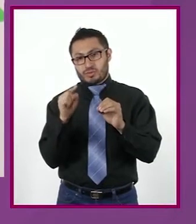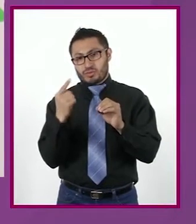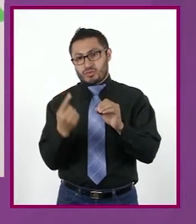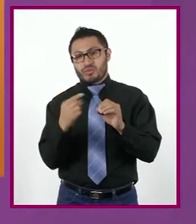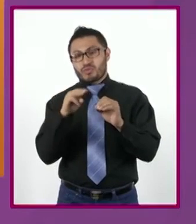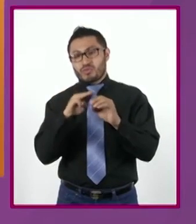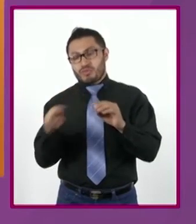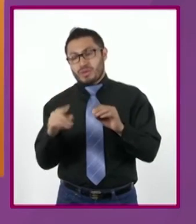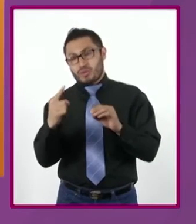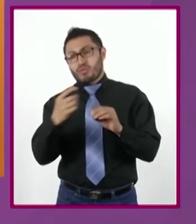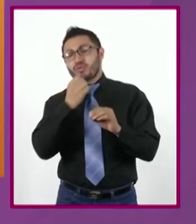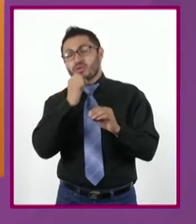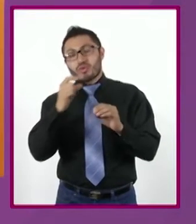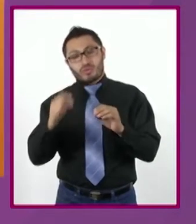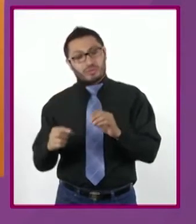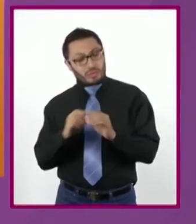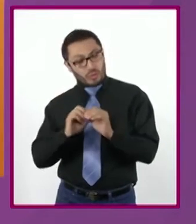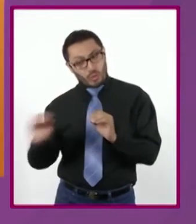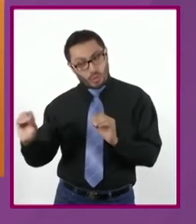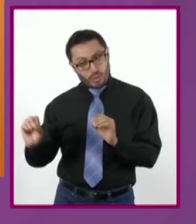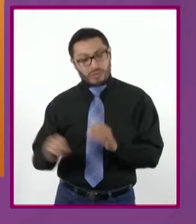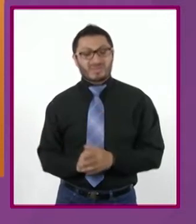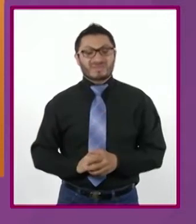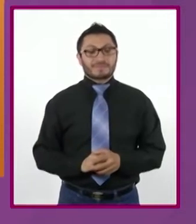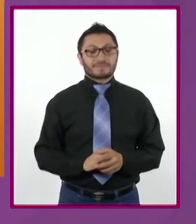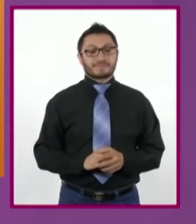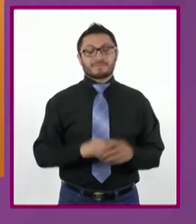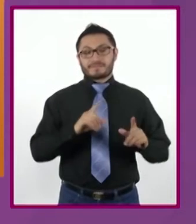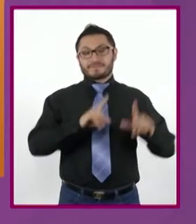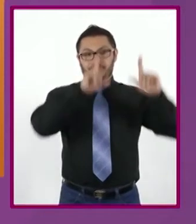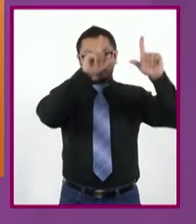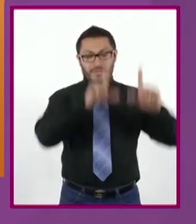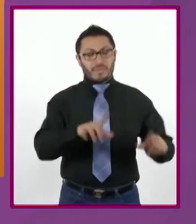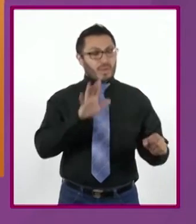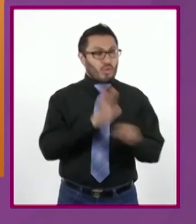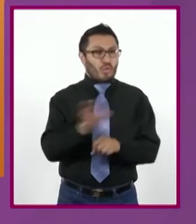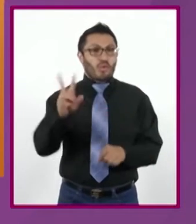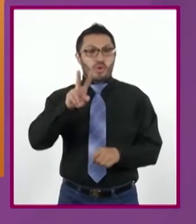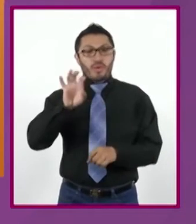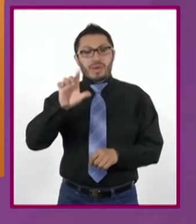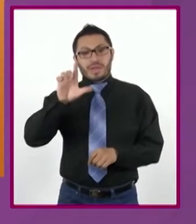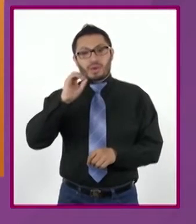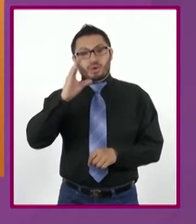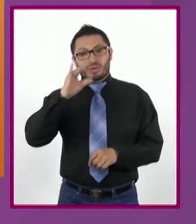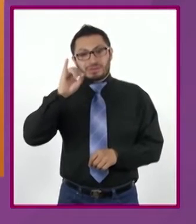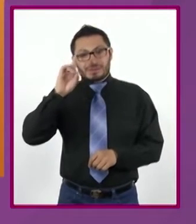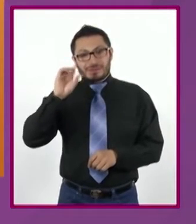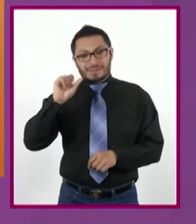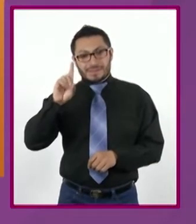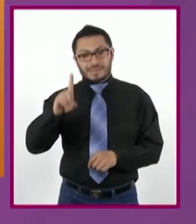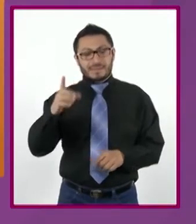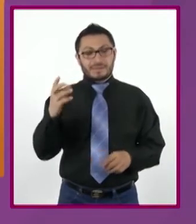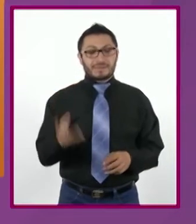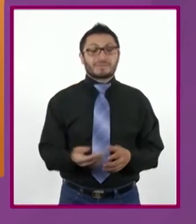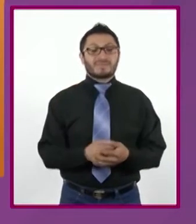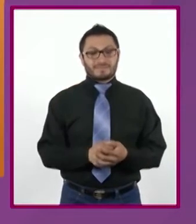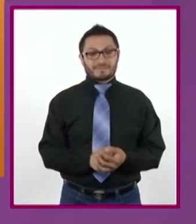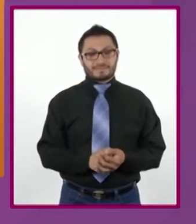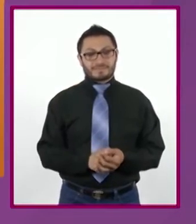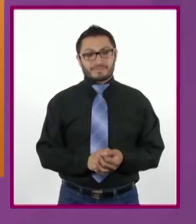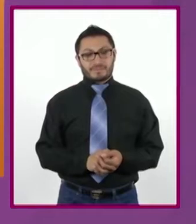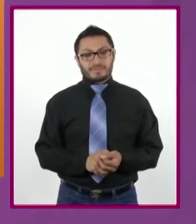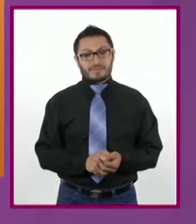al cuadrado. En la siguiente tabla puedes ver la velocidad que adquirió el balín en el plano inclinado de acuerdo con el